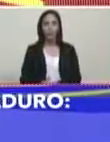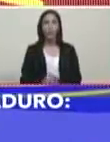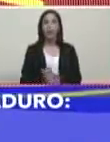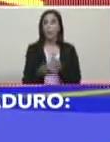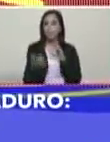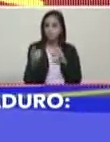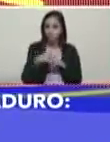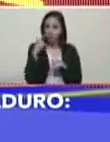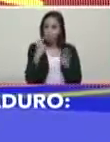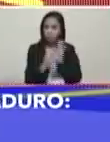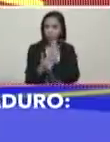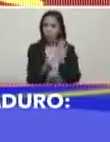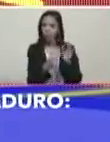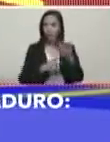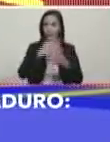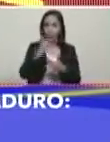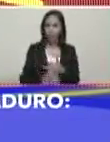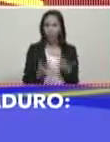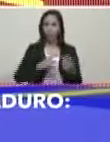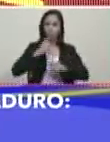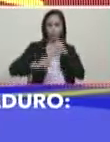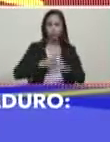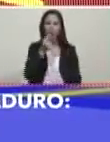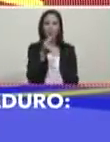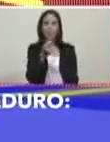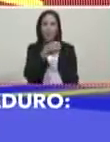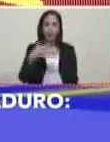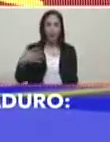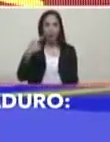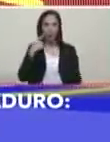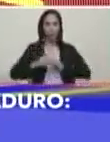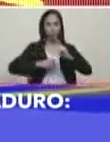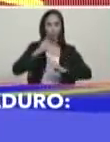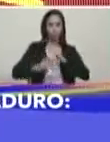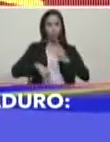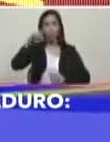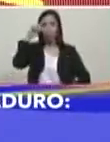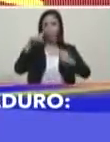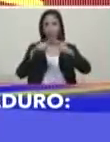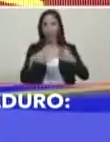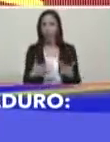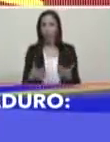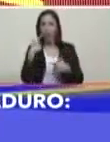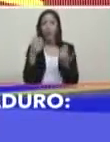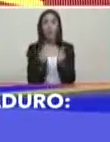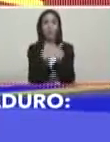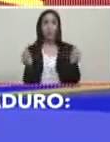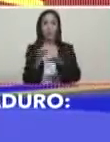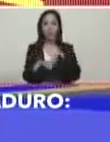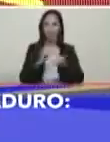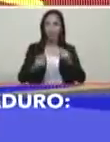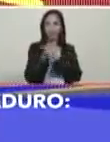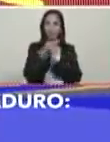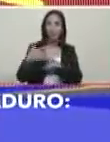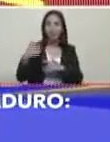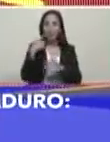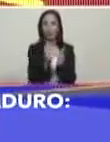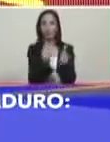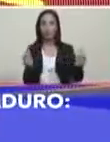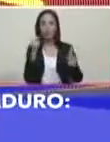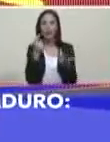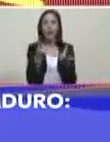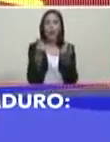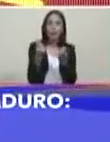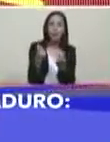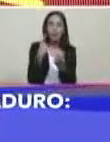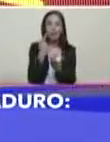para que nos muestre este proyecto de producción de semilla de arroz. El objetivo es la independencia de la semilla de arroz, que no nos haga falta